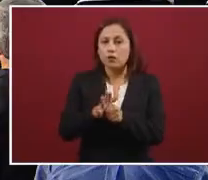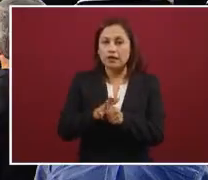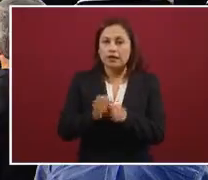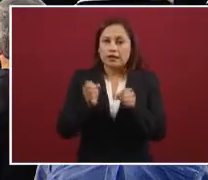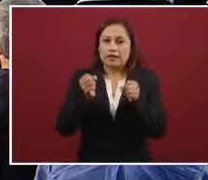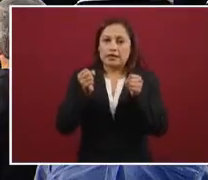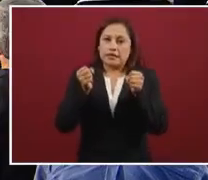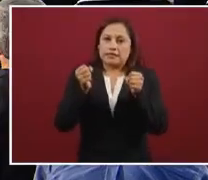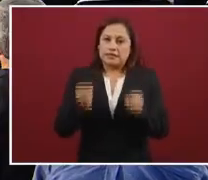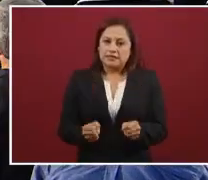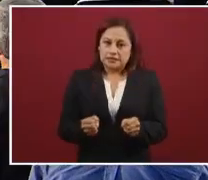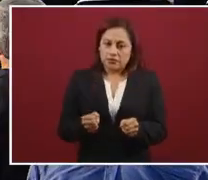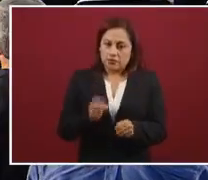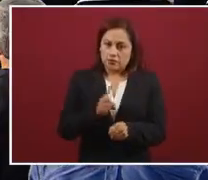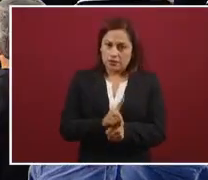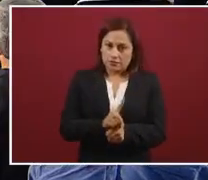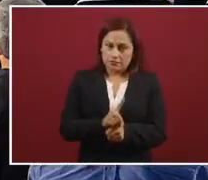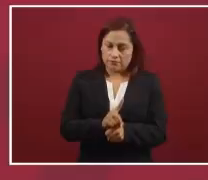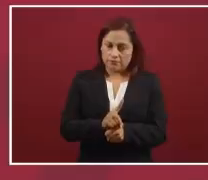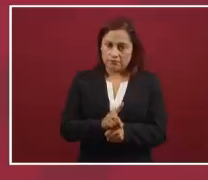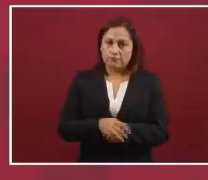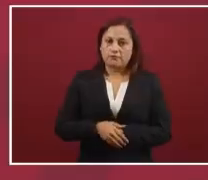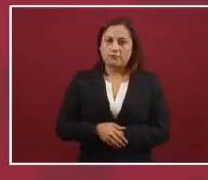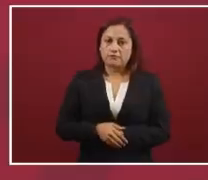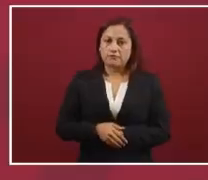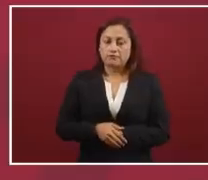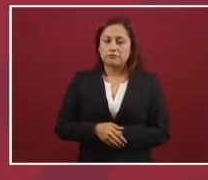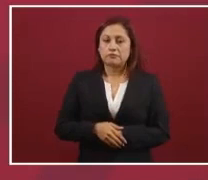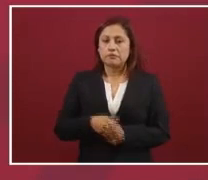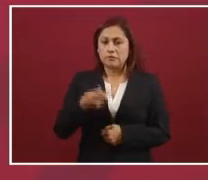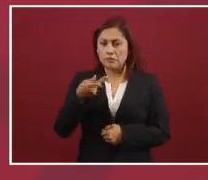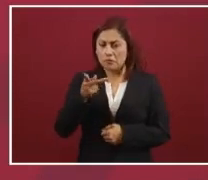pero eso ni siquiera